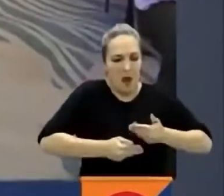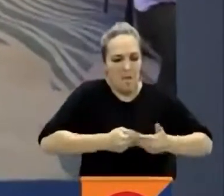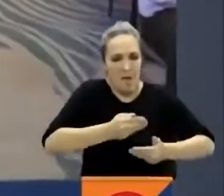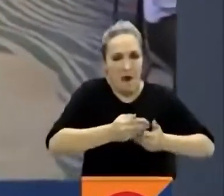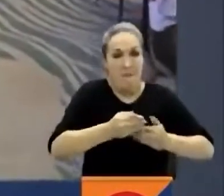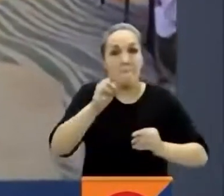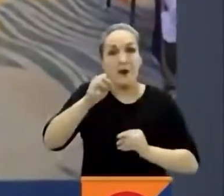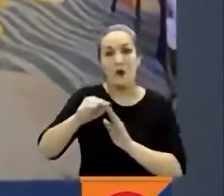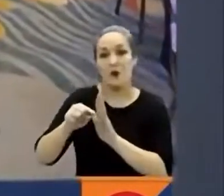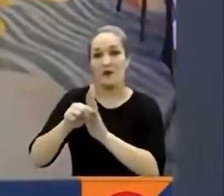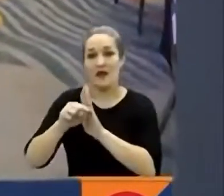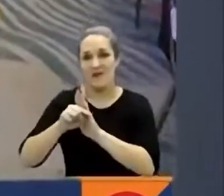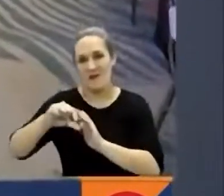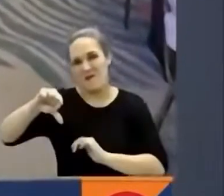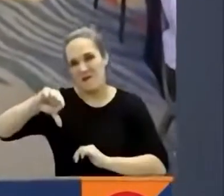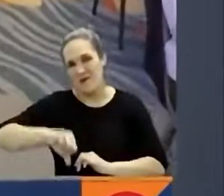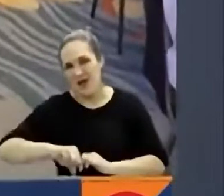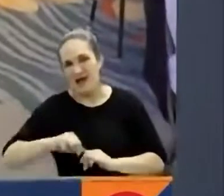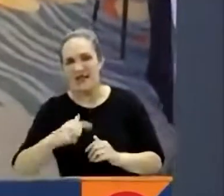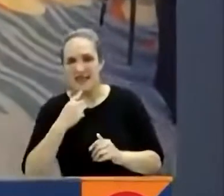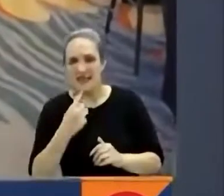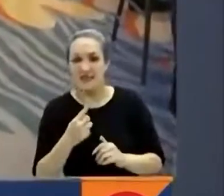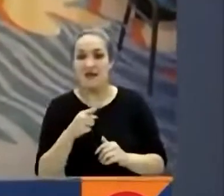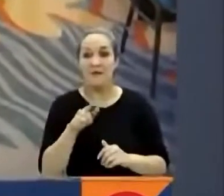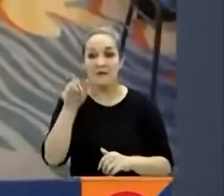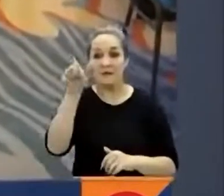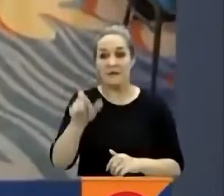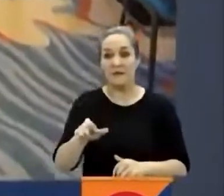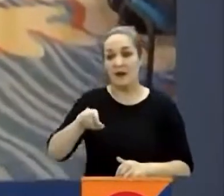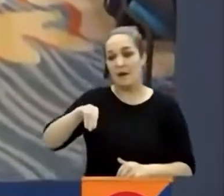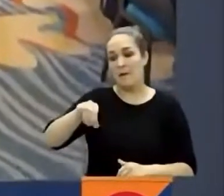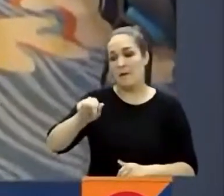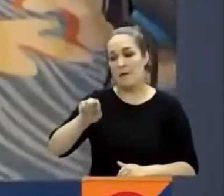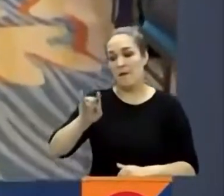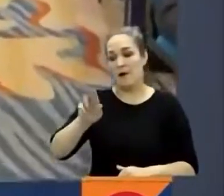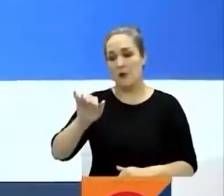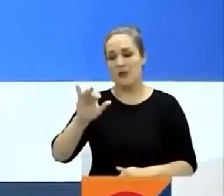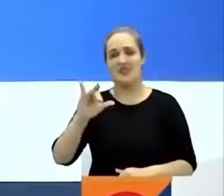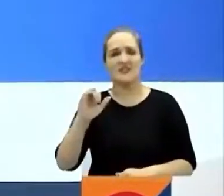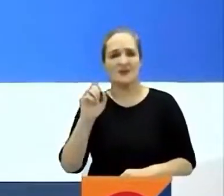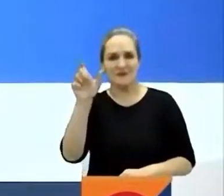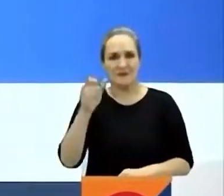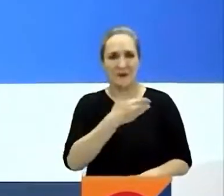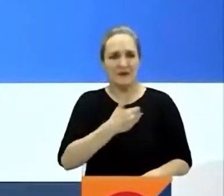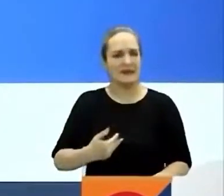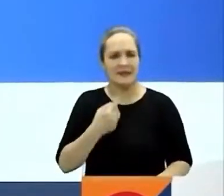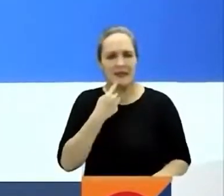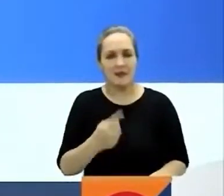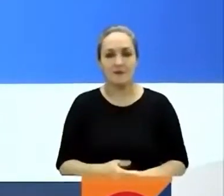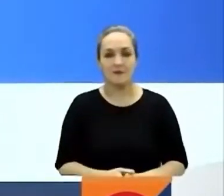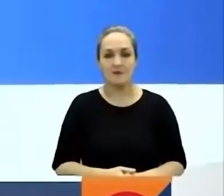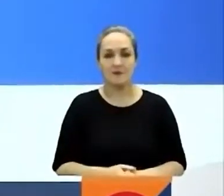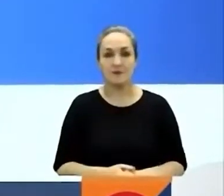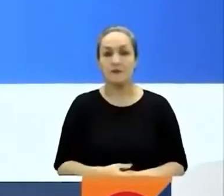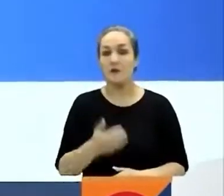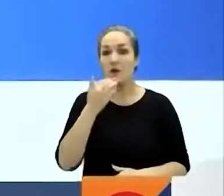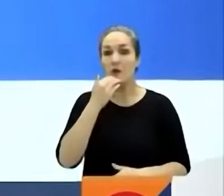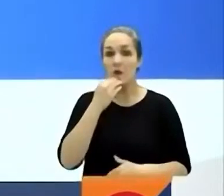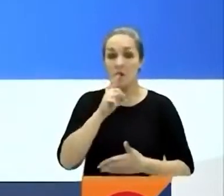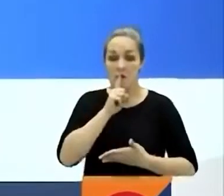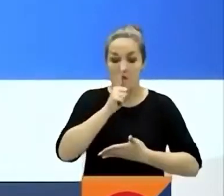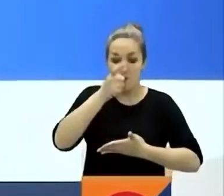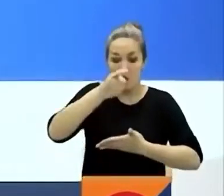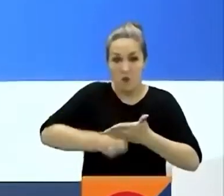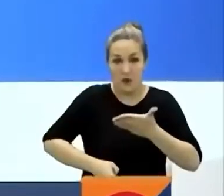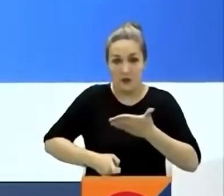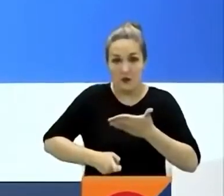malo, esto dijo Mauricio Santamaría, presidente de la ANIF. Cuando a usted le cobran una tasa efectiva de tributación